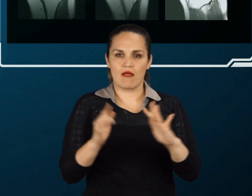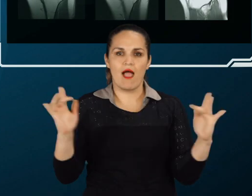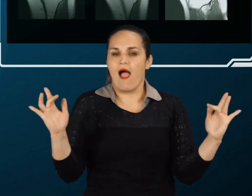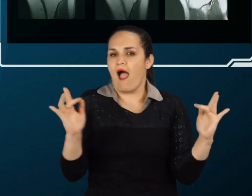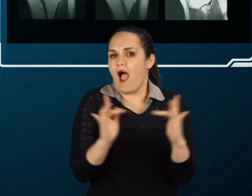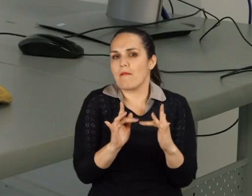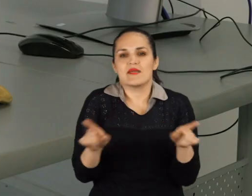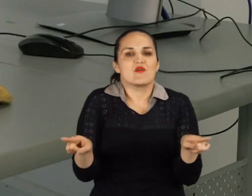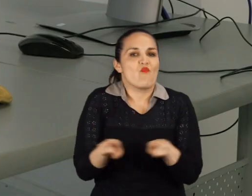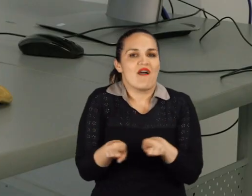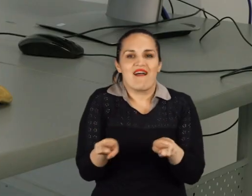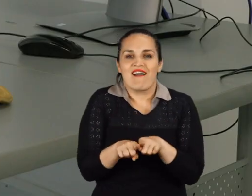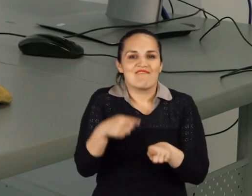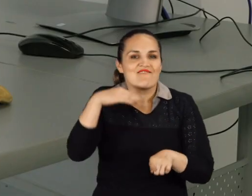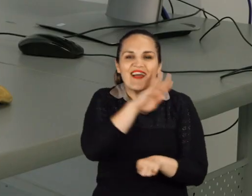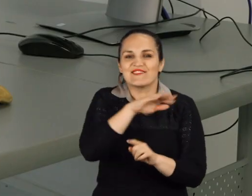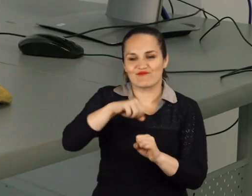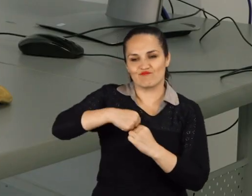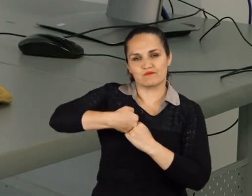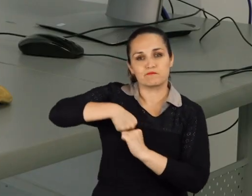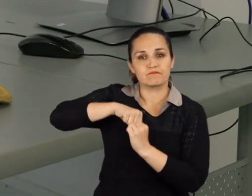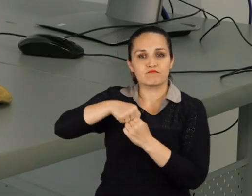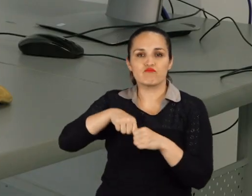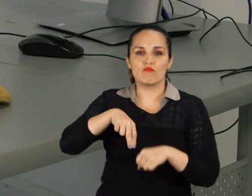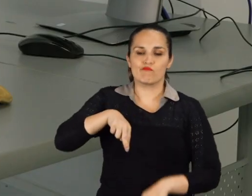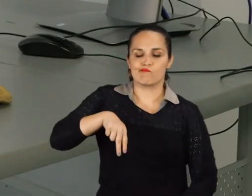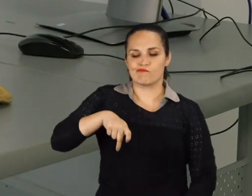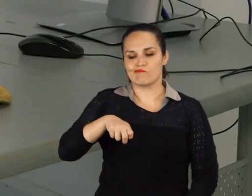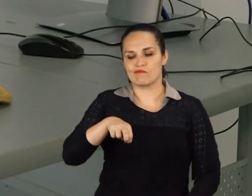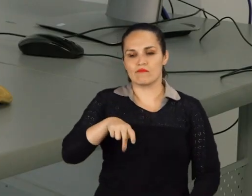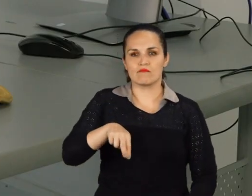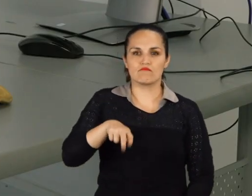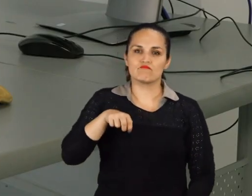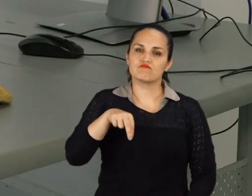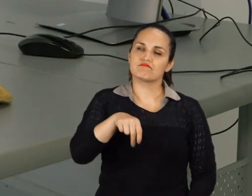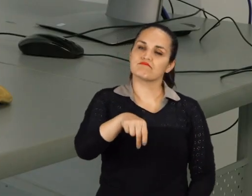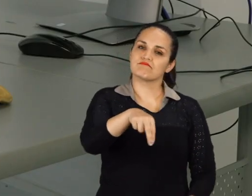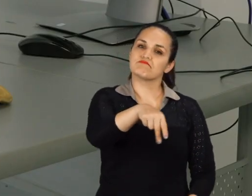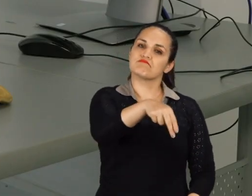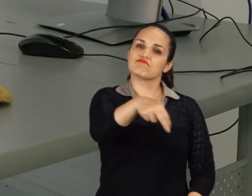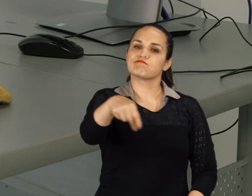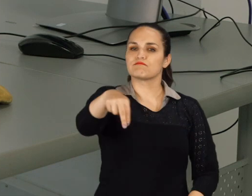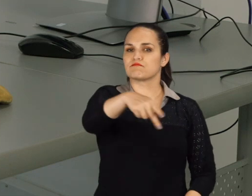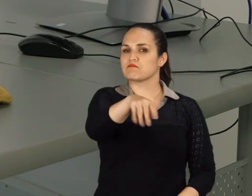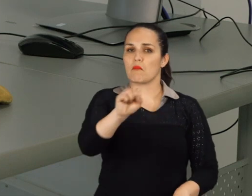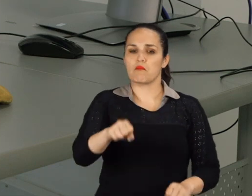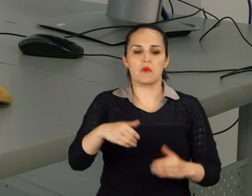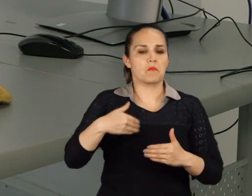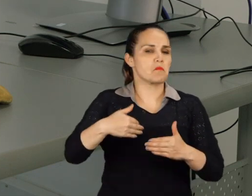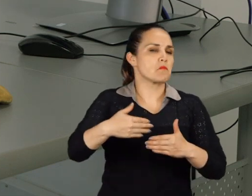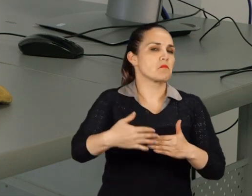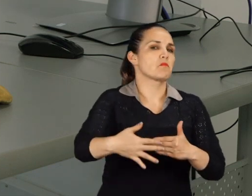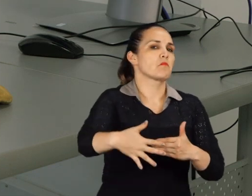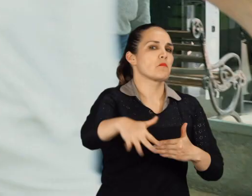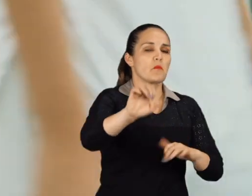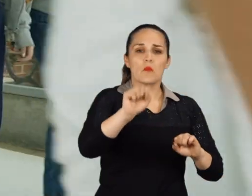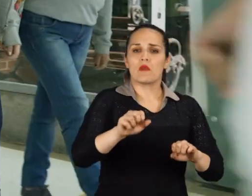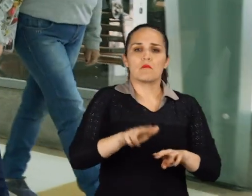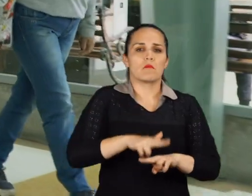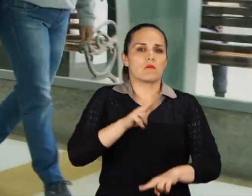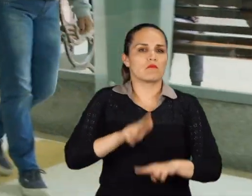y permitirle a la paciente usar esa rodilla por otros años más en forma